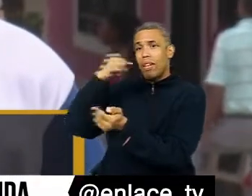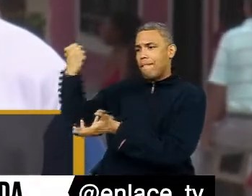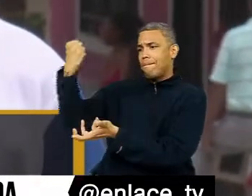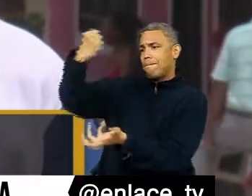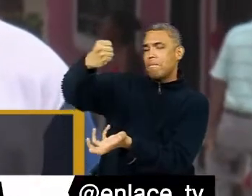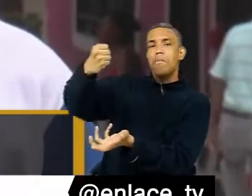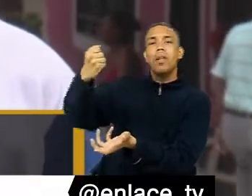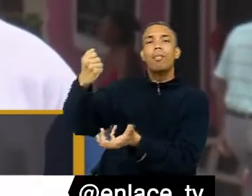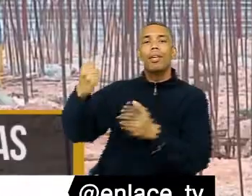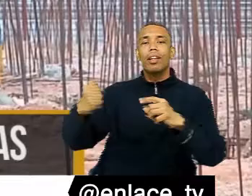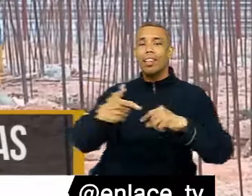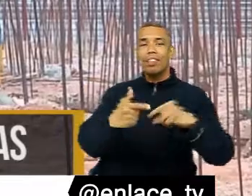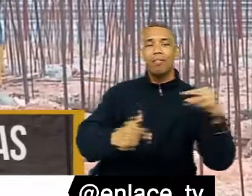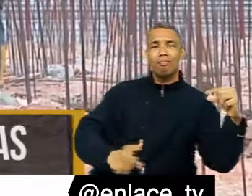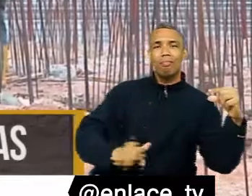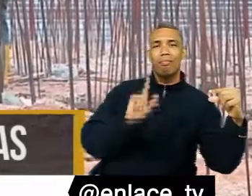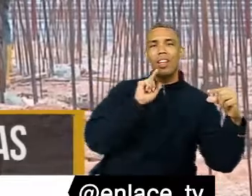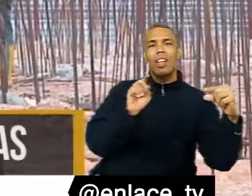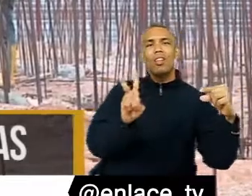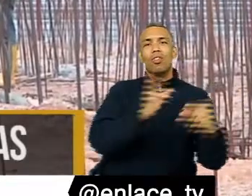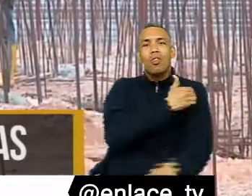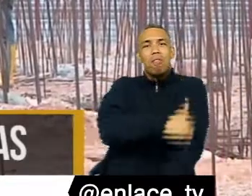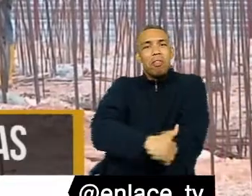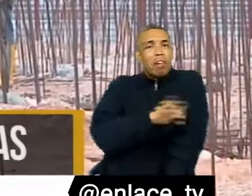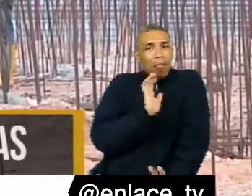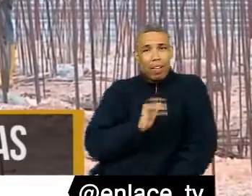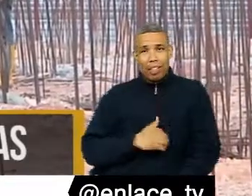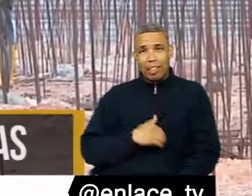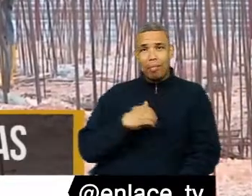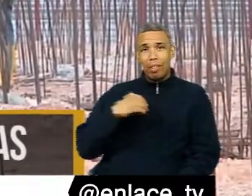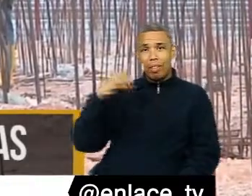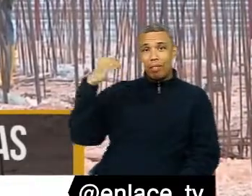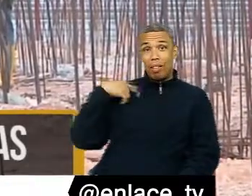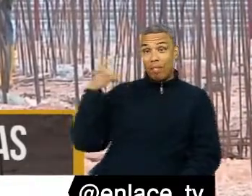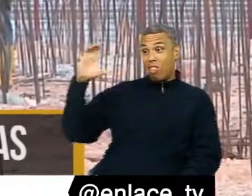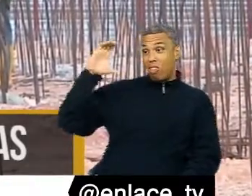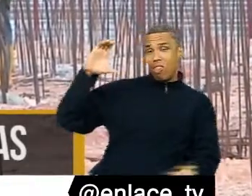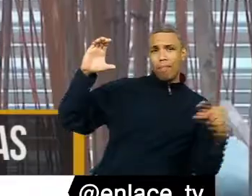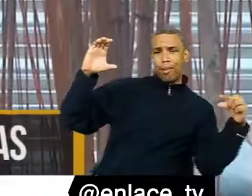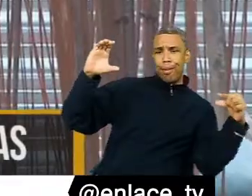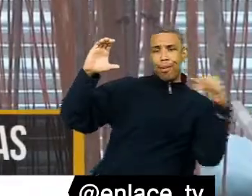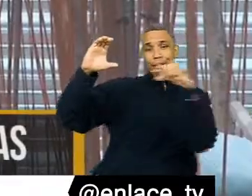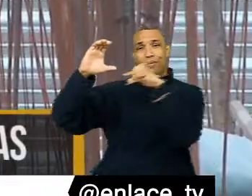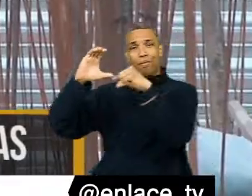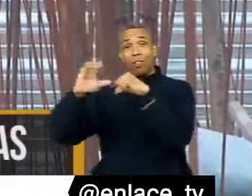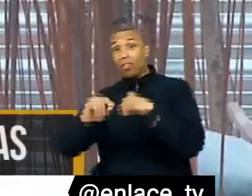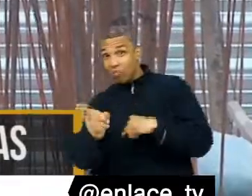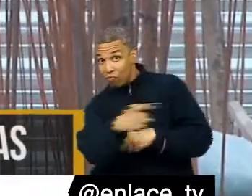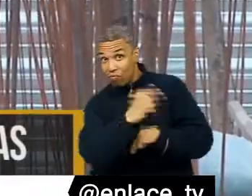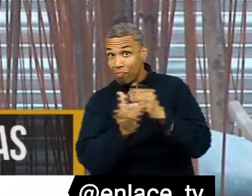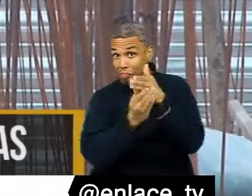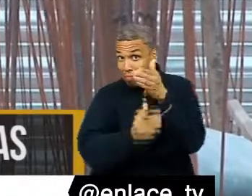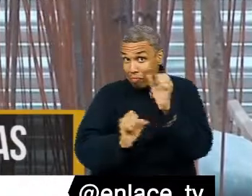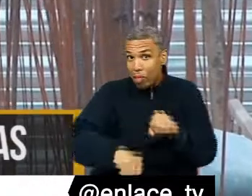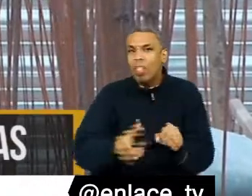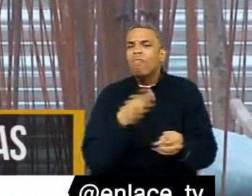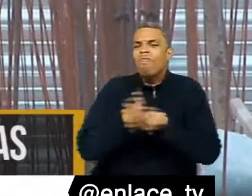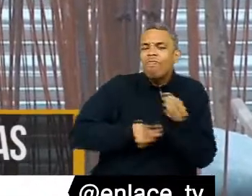la constructora Bolívar, inmediatamente se firma el convenio, empezamos a aplicar y que las familias puedan llevar los documentos, tienen que